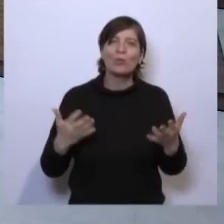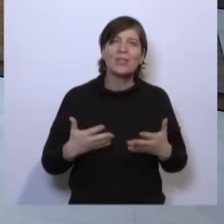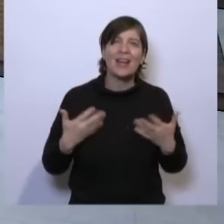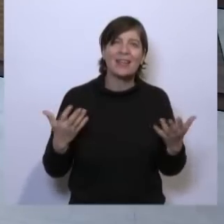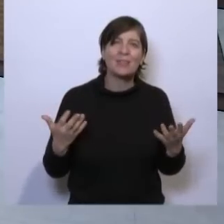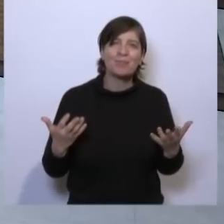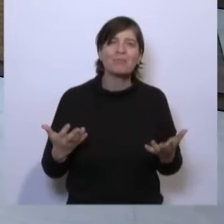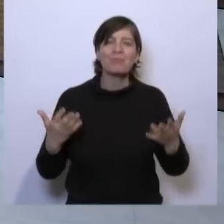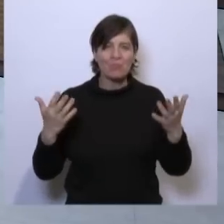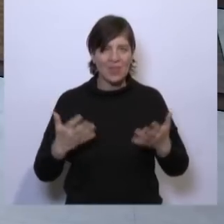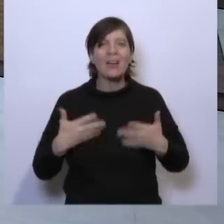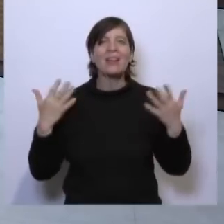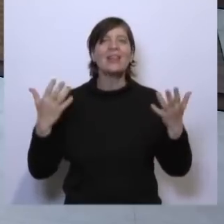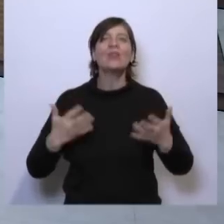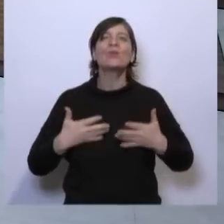aleluya,